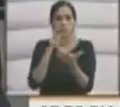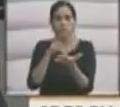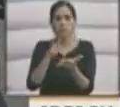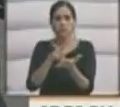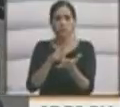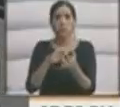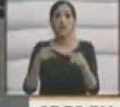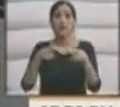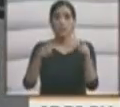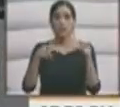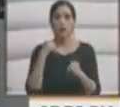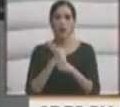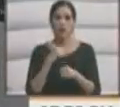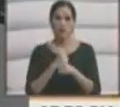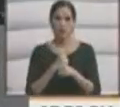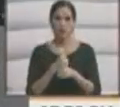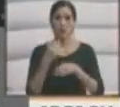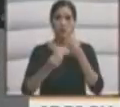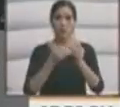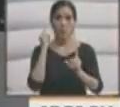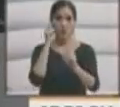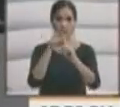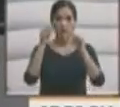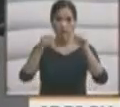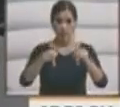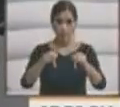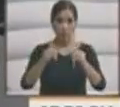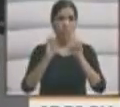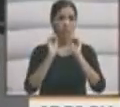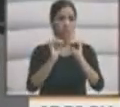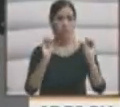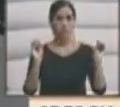sector laboral. Hacemos desde aquí un llamado a las autoridades